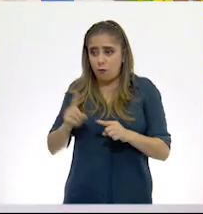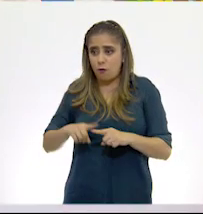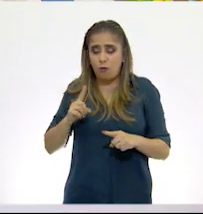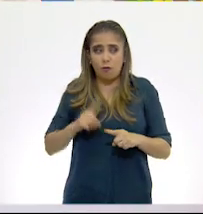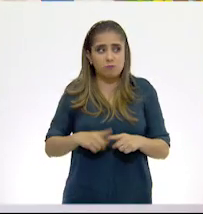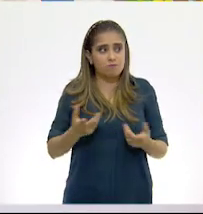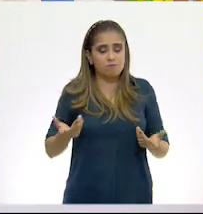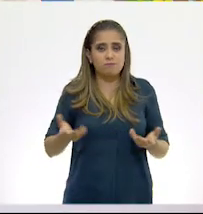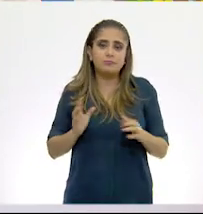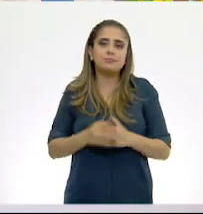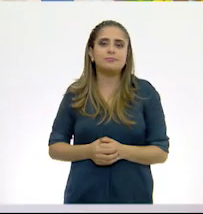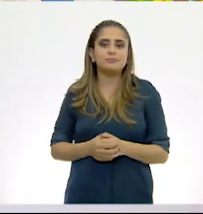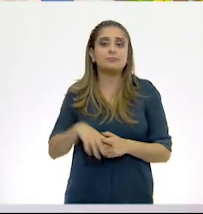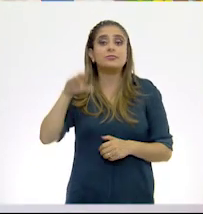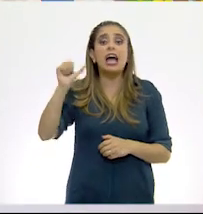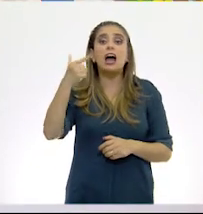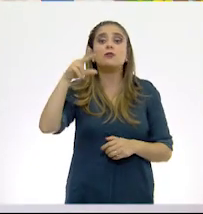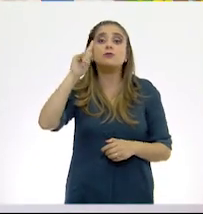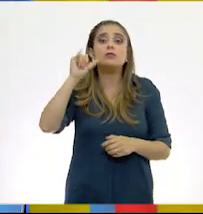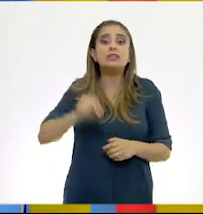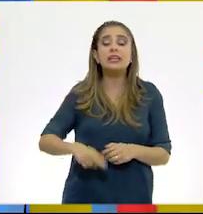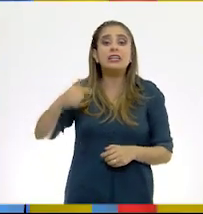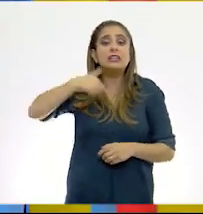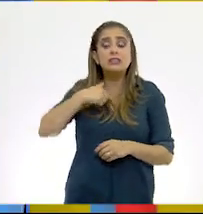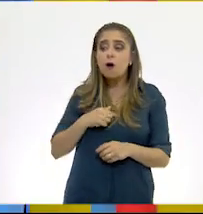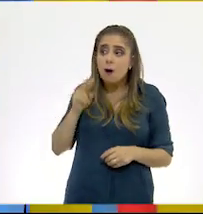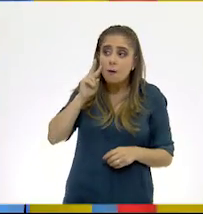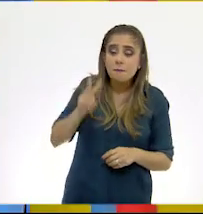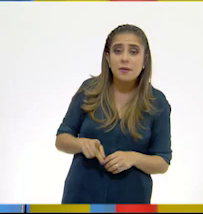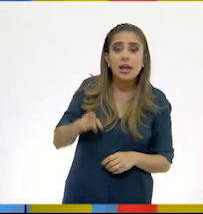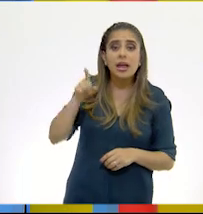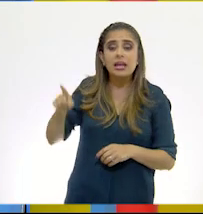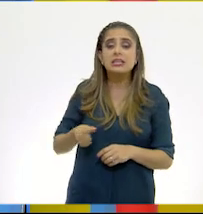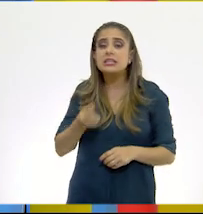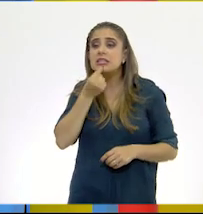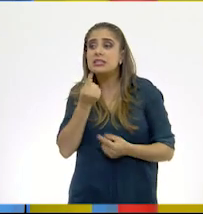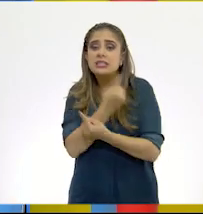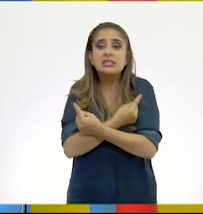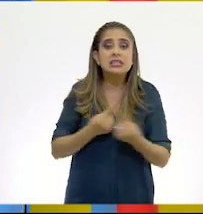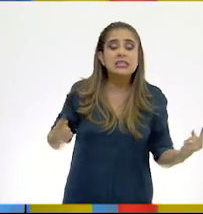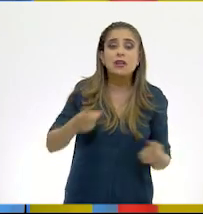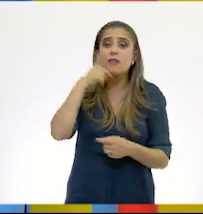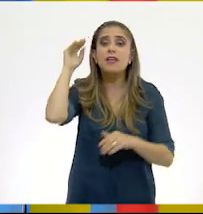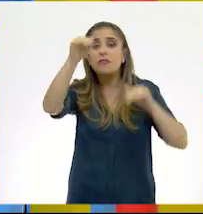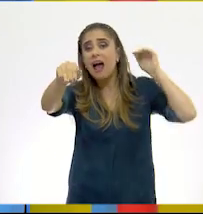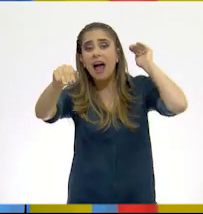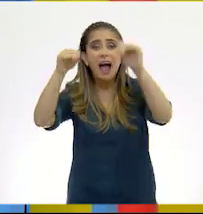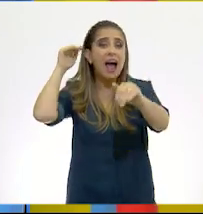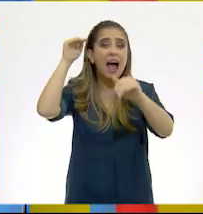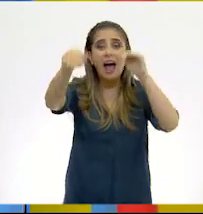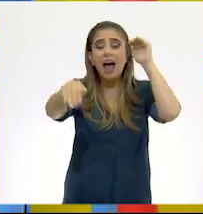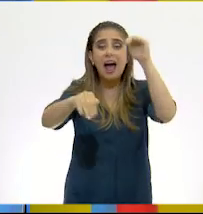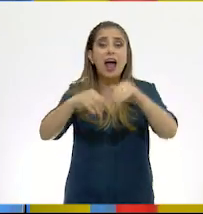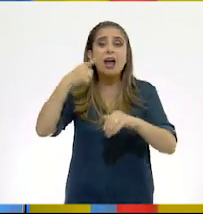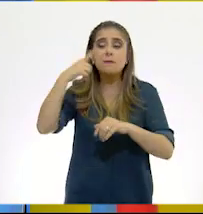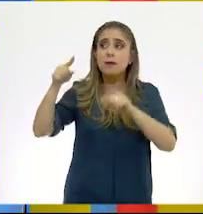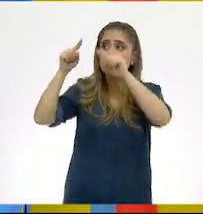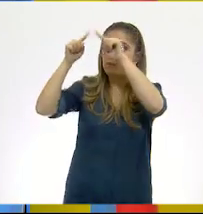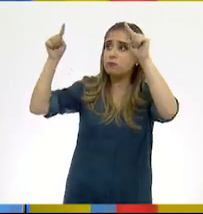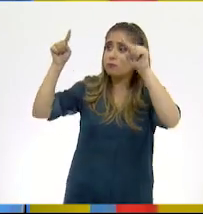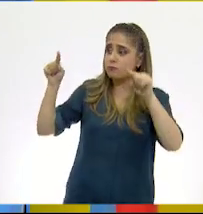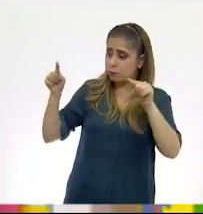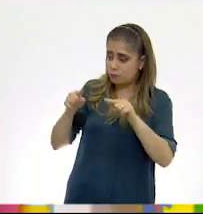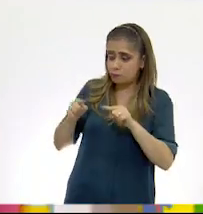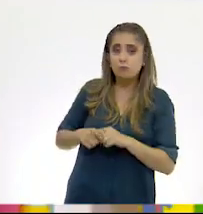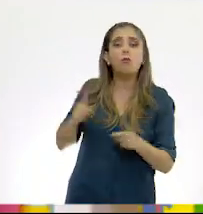¡Uy! ¡Agustín! ¡Agustín! Yo, acá estábamos escuchando las voces de las niñas y los niños que le decían dónde estaba el hexágono,